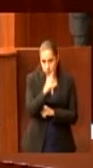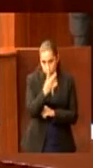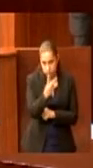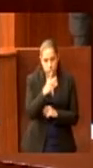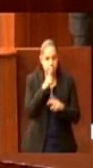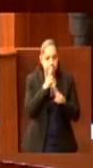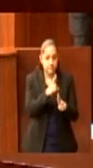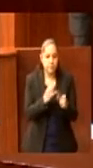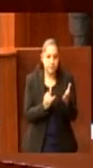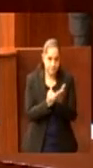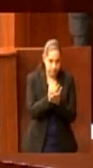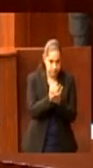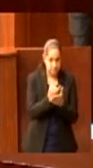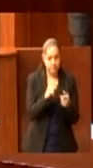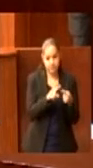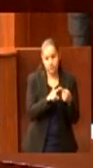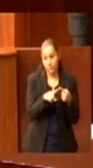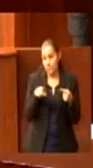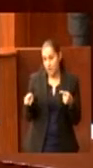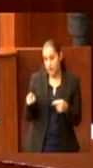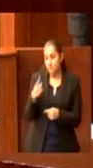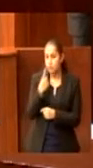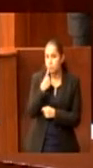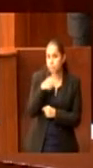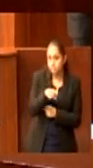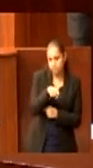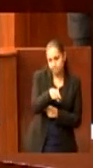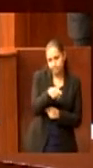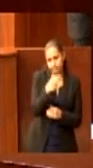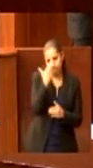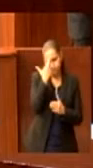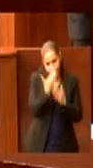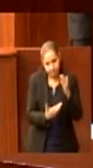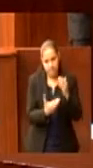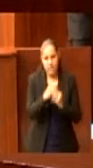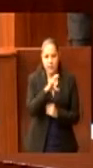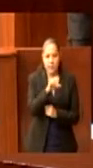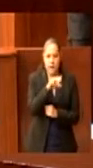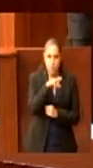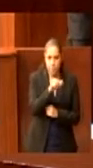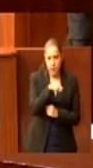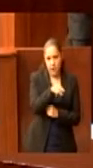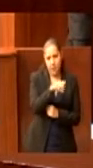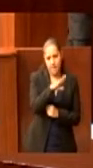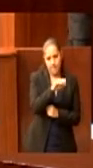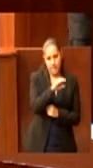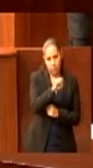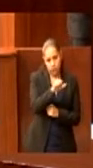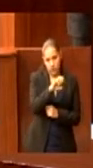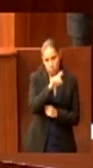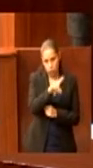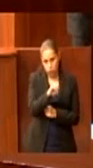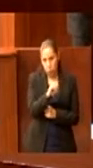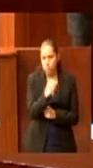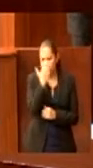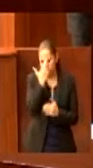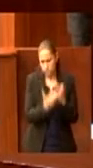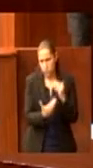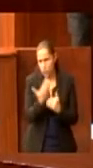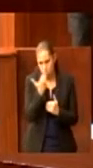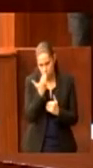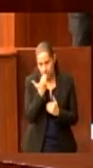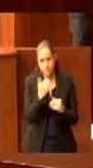1 es inexistente la calumnia en contra de maría del rosário barbosa orozco 2 es